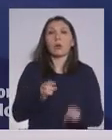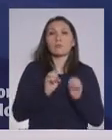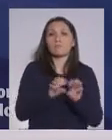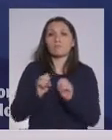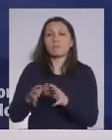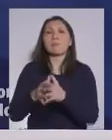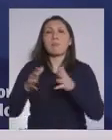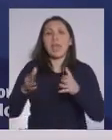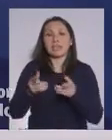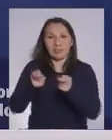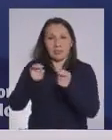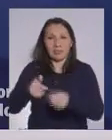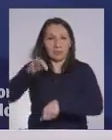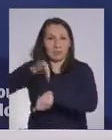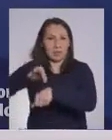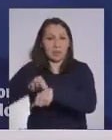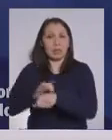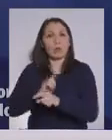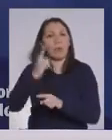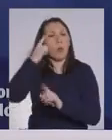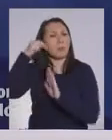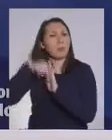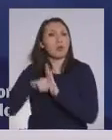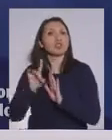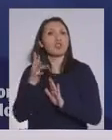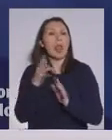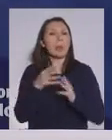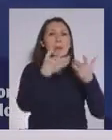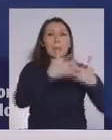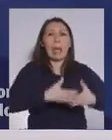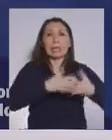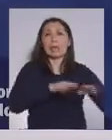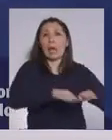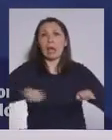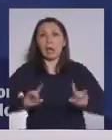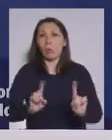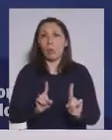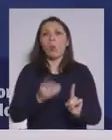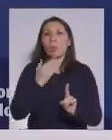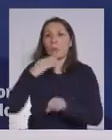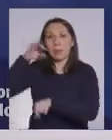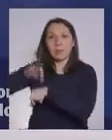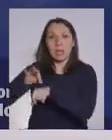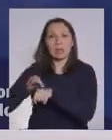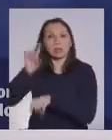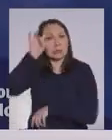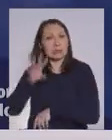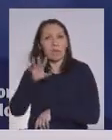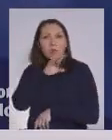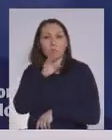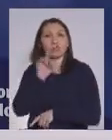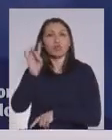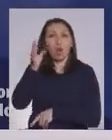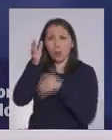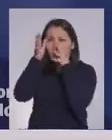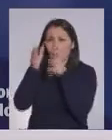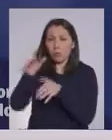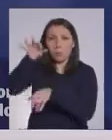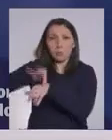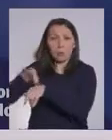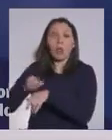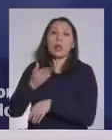más especialistas porque no solamente se necesita equipo se necesitan especialistas pero no solamente del área médica aquí